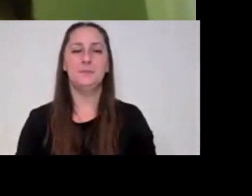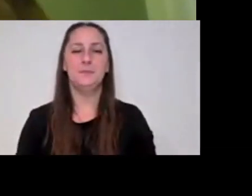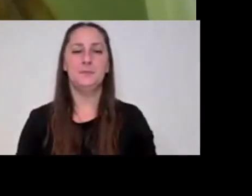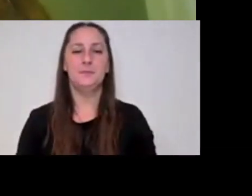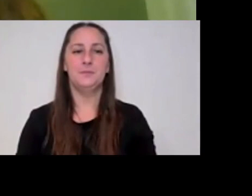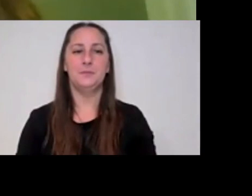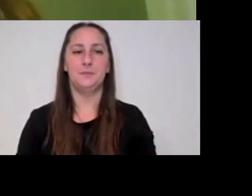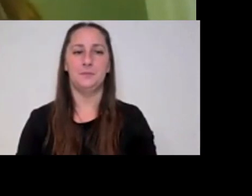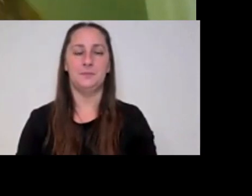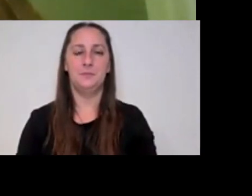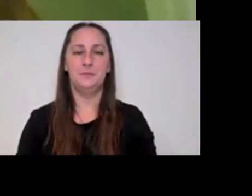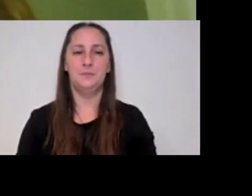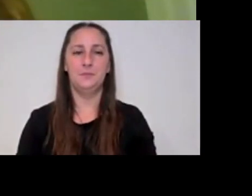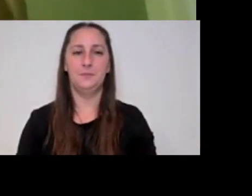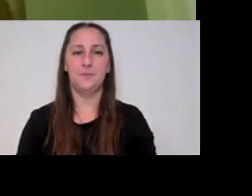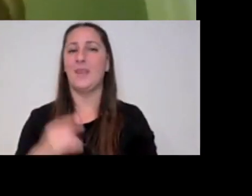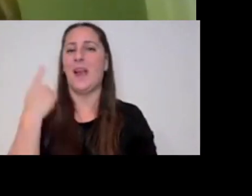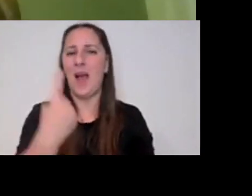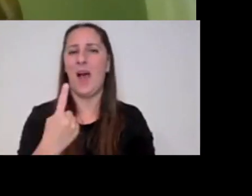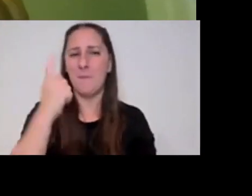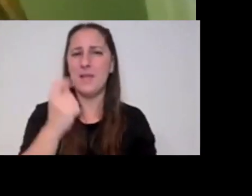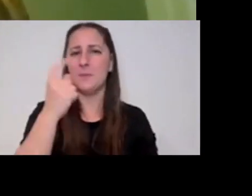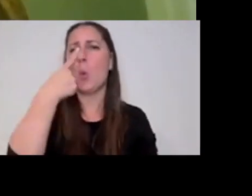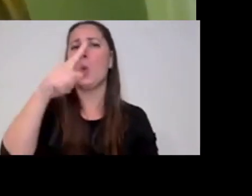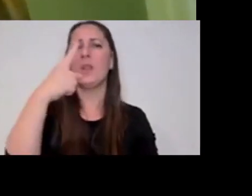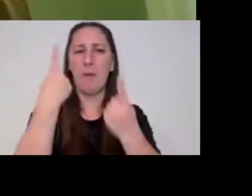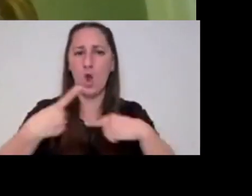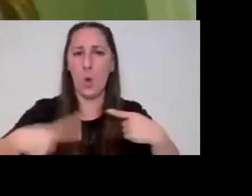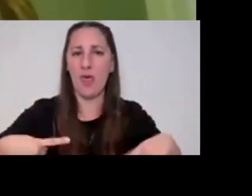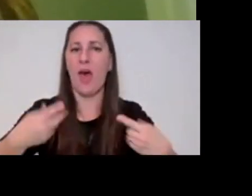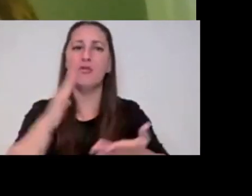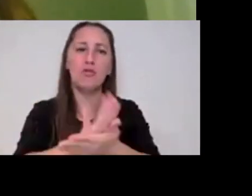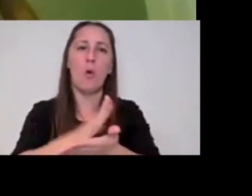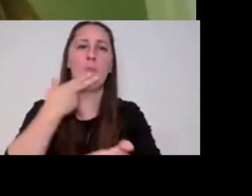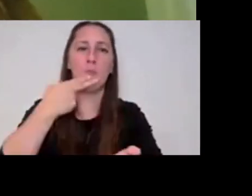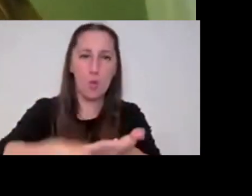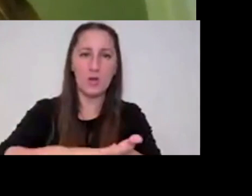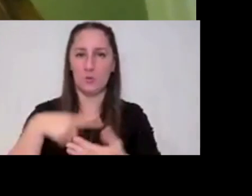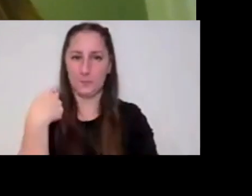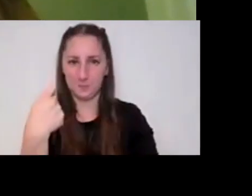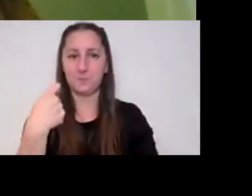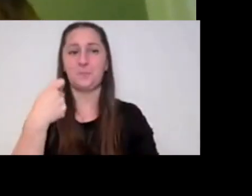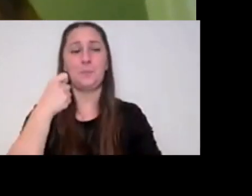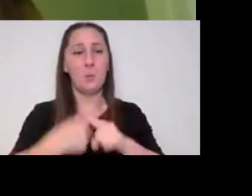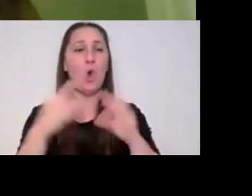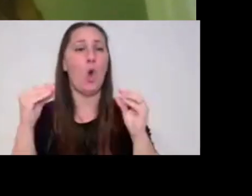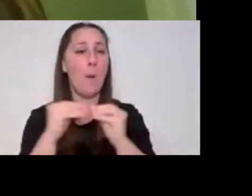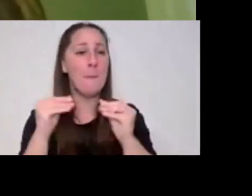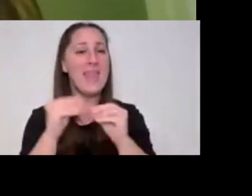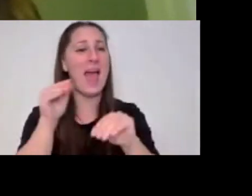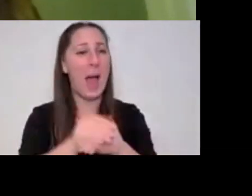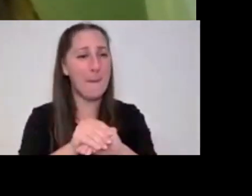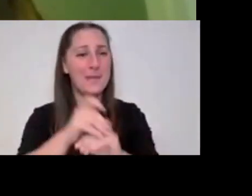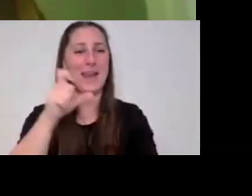a ustedes, como todos los meses, las últimas novedades tributarias y previsionales que serán expuestas por nuestra compañera y amiga de la casa, la doctora